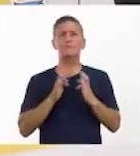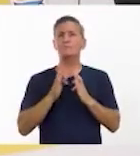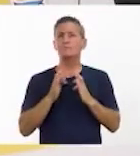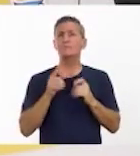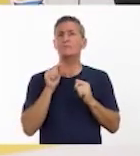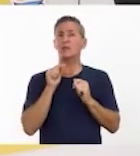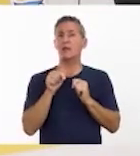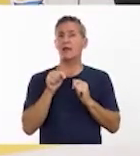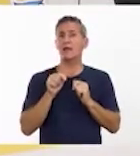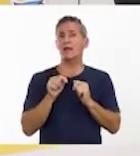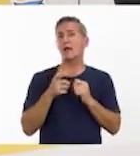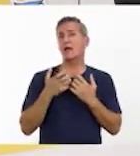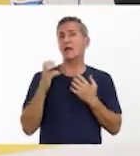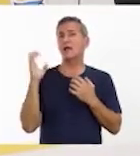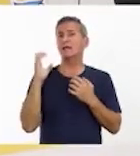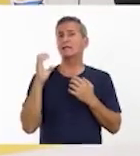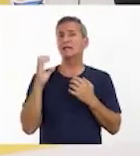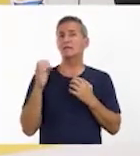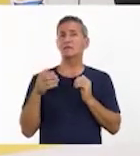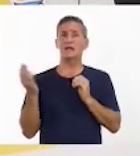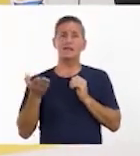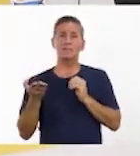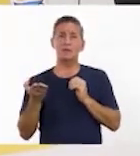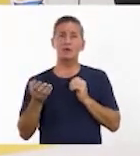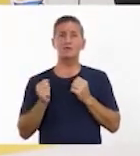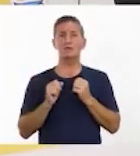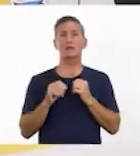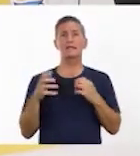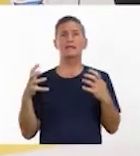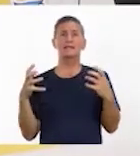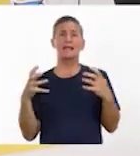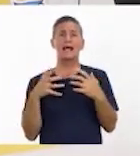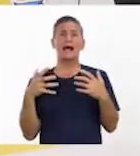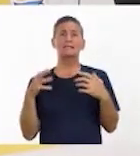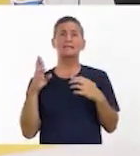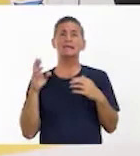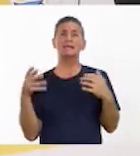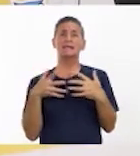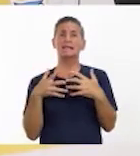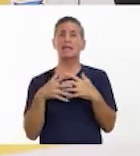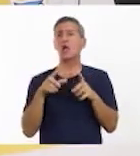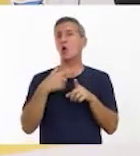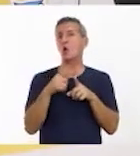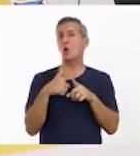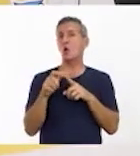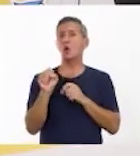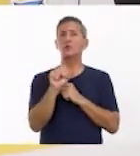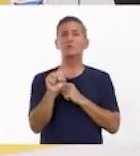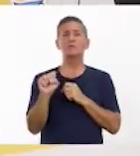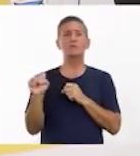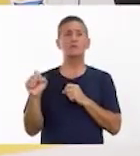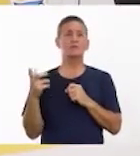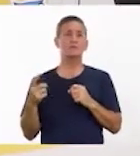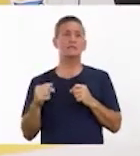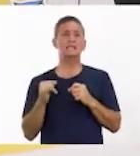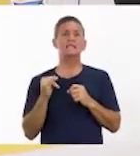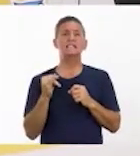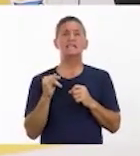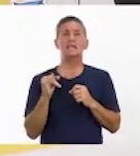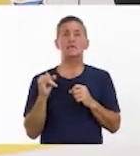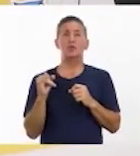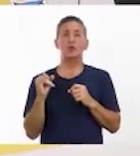funcionamiento. También, como hay catalizadores que aceleran las velocidades de las reacciones, hay otras sustancias que se